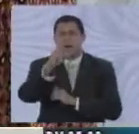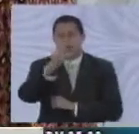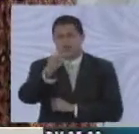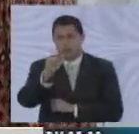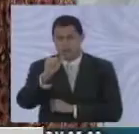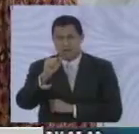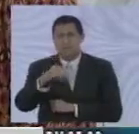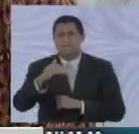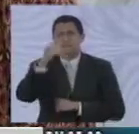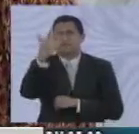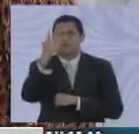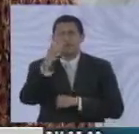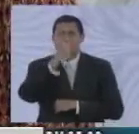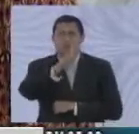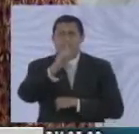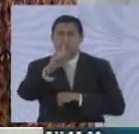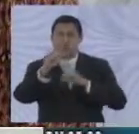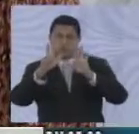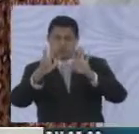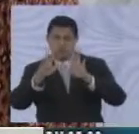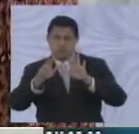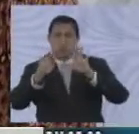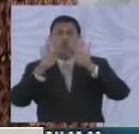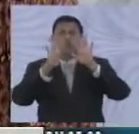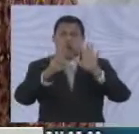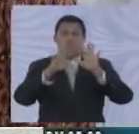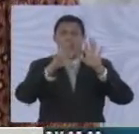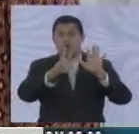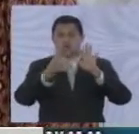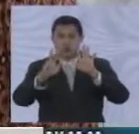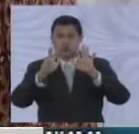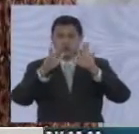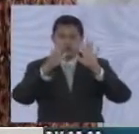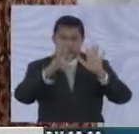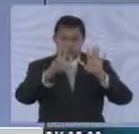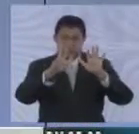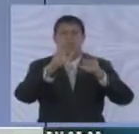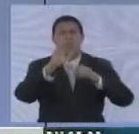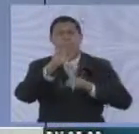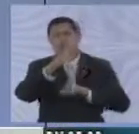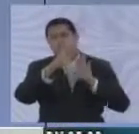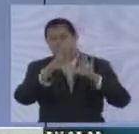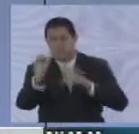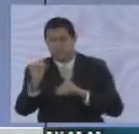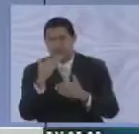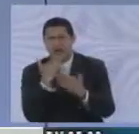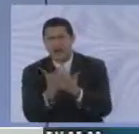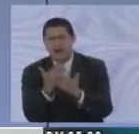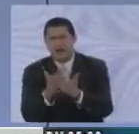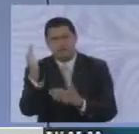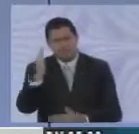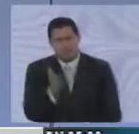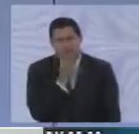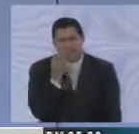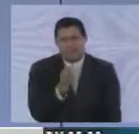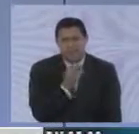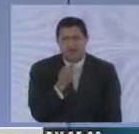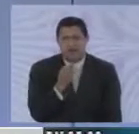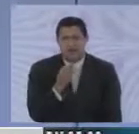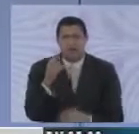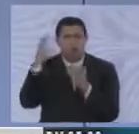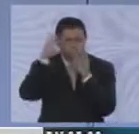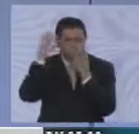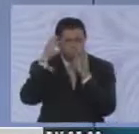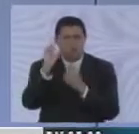3, consultorio 318, en el 988-8380. Gracias por acompañarme en la tarde de hoy. Conversamos con la